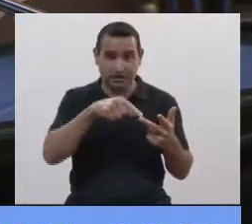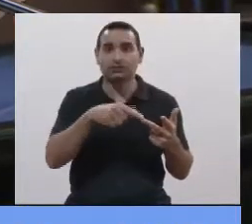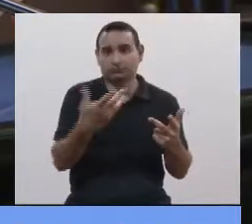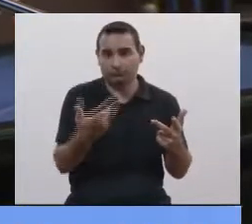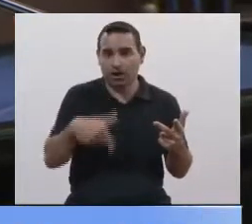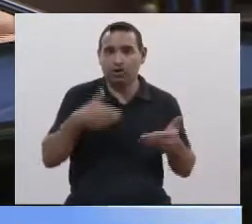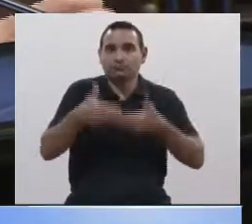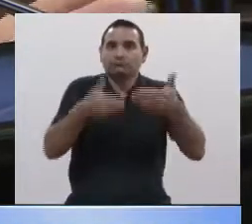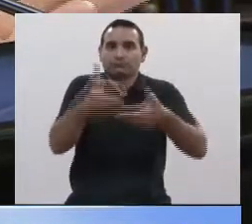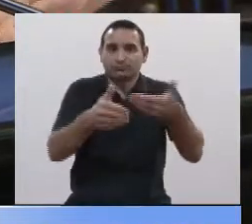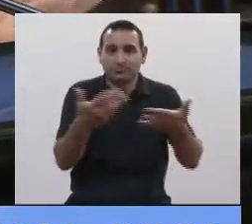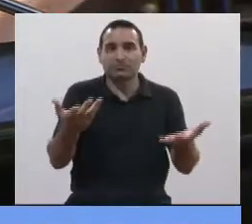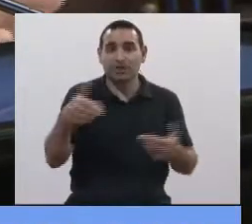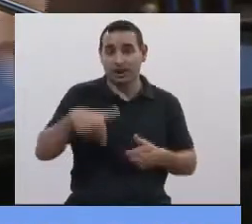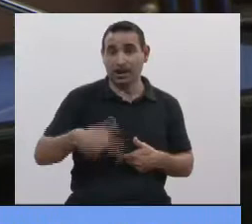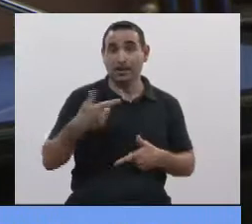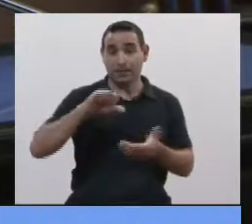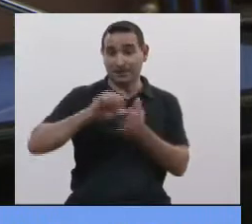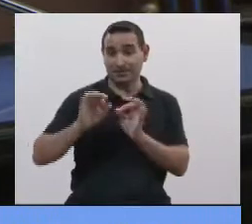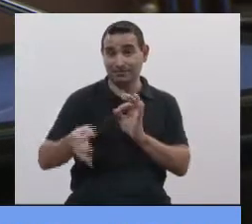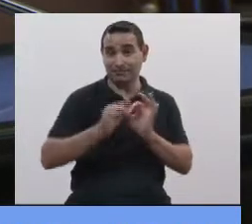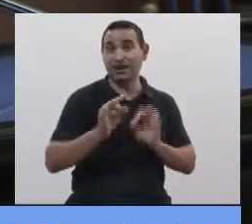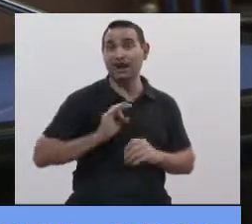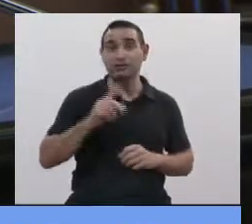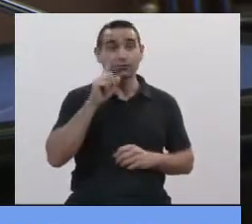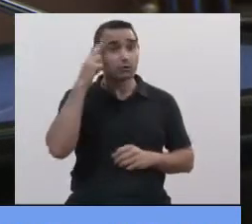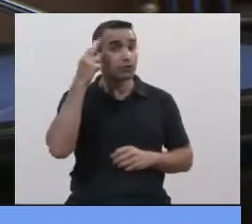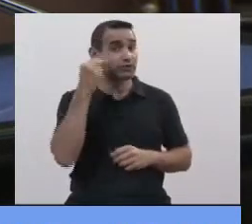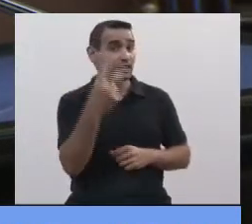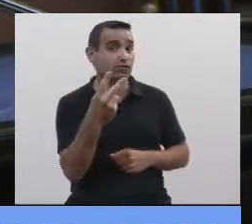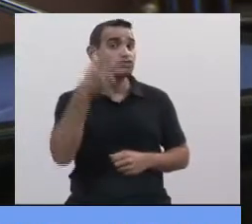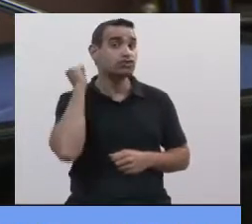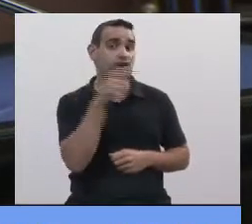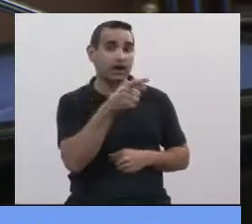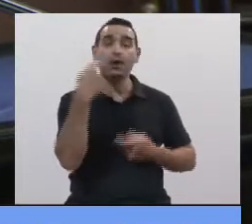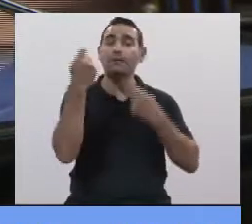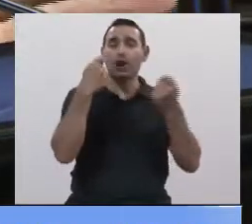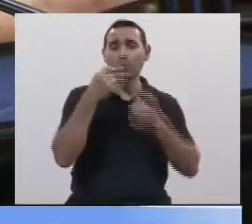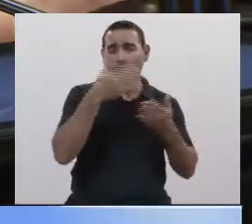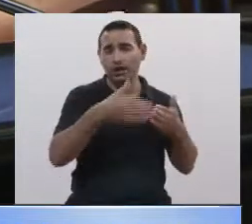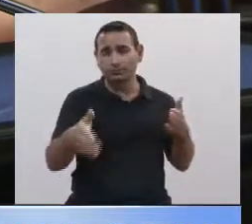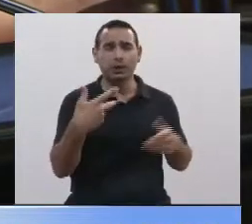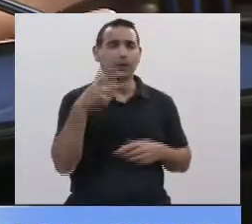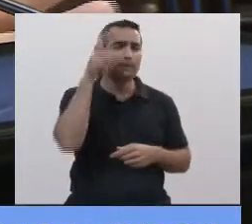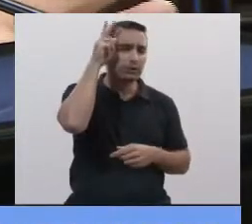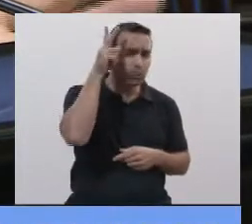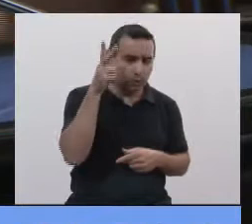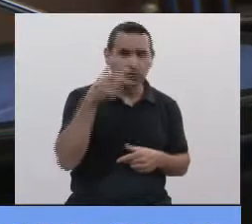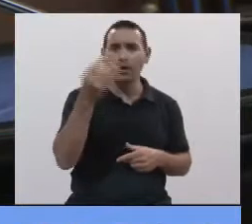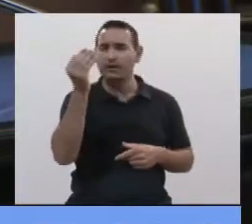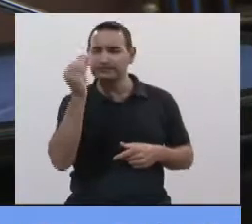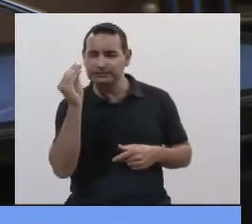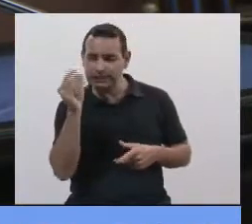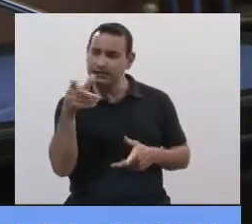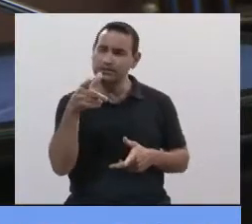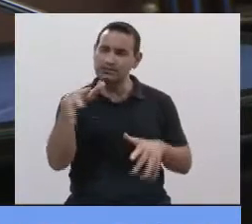saliendo. Y los vecinos nuestros lo hicieron ya en el año 92, Chile, Paraguay después, Perú, Brasil, que tiene